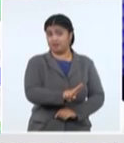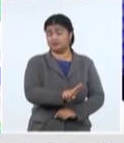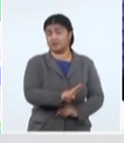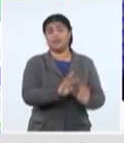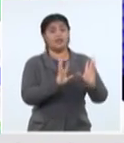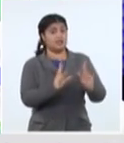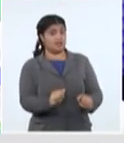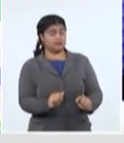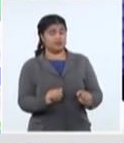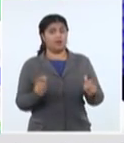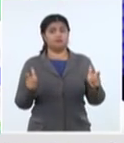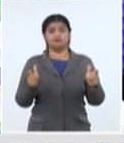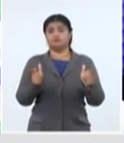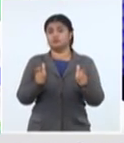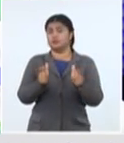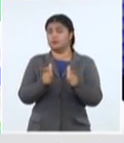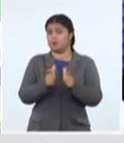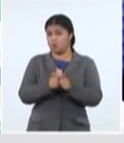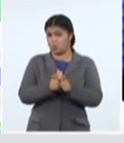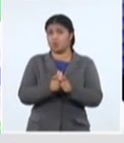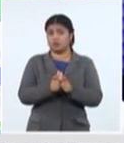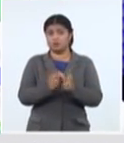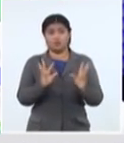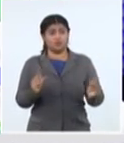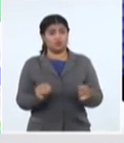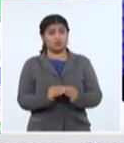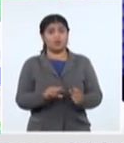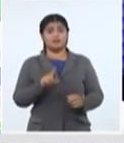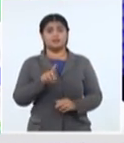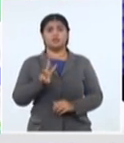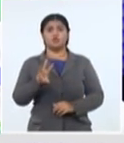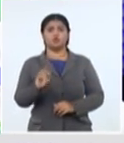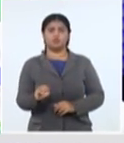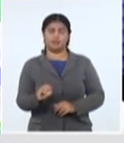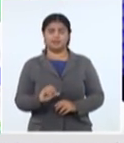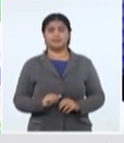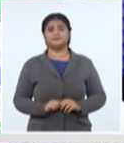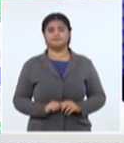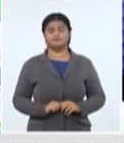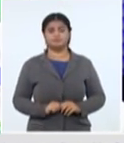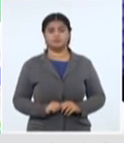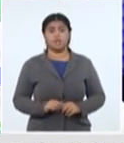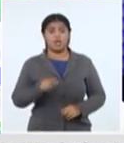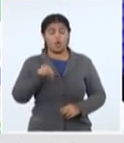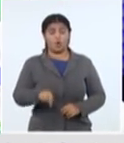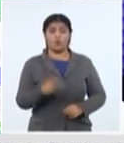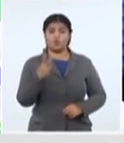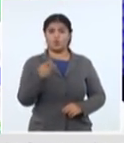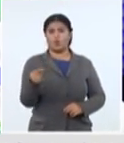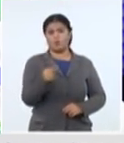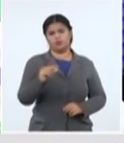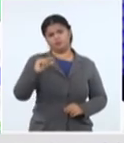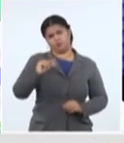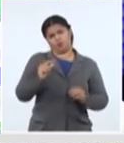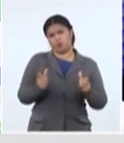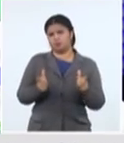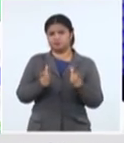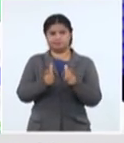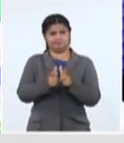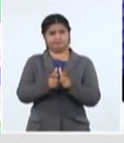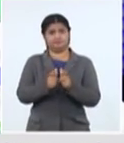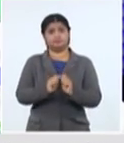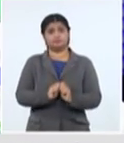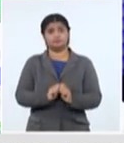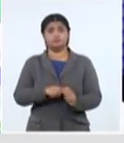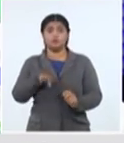con cifras elevadas, 130 en el día de hoy, incluso 2 menos que el día anterior, y